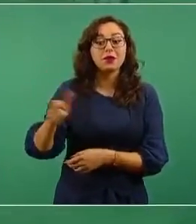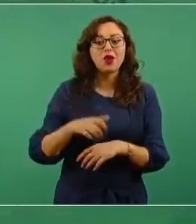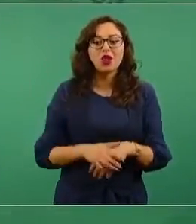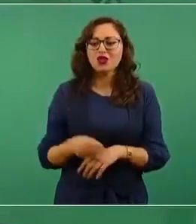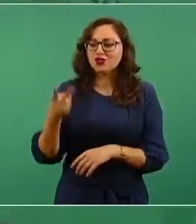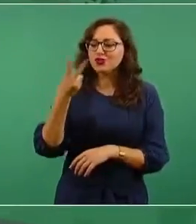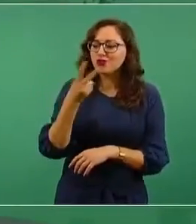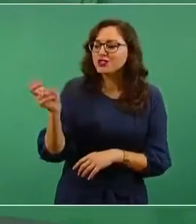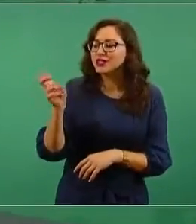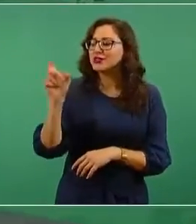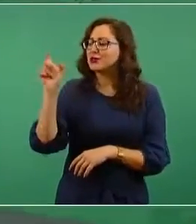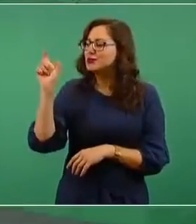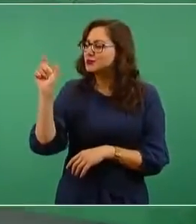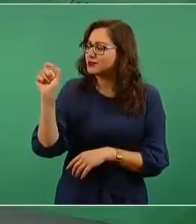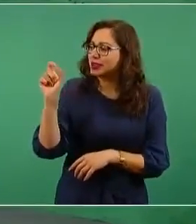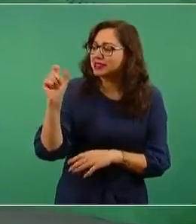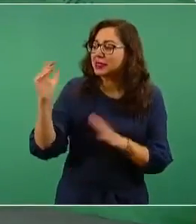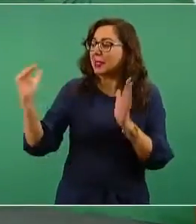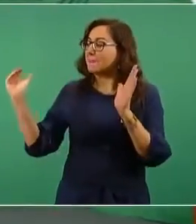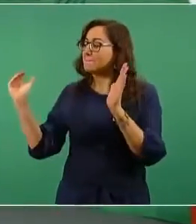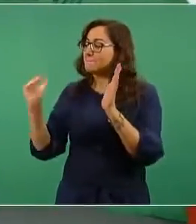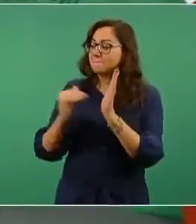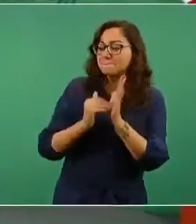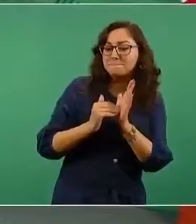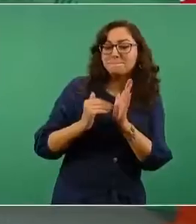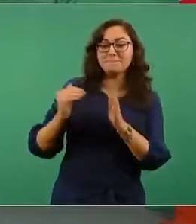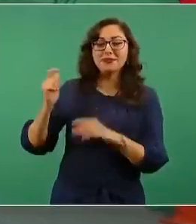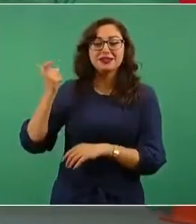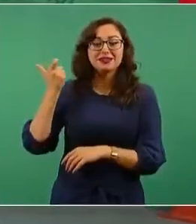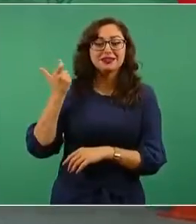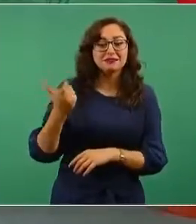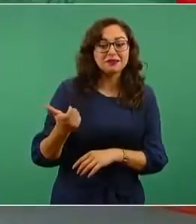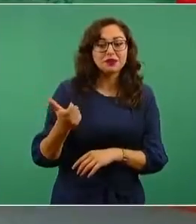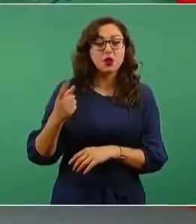220 millones de pesos por año